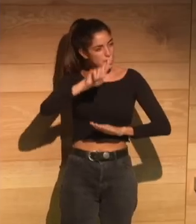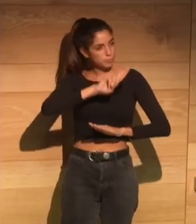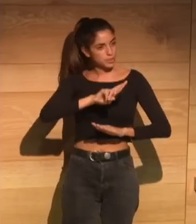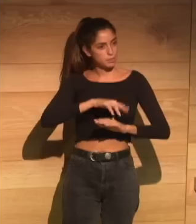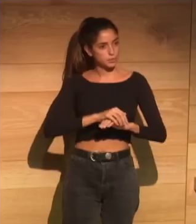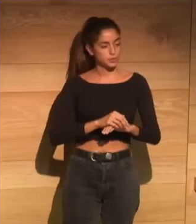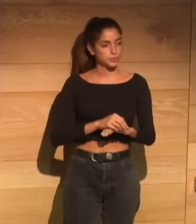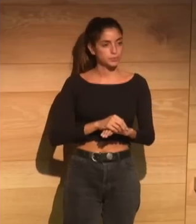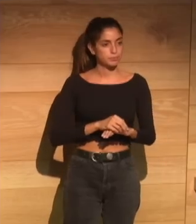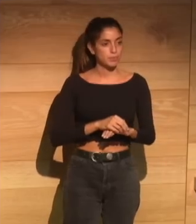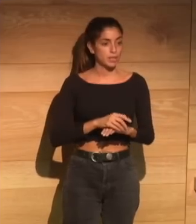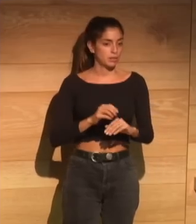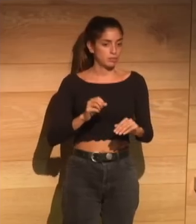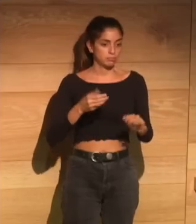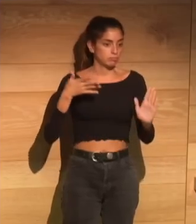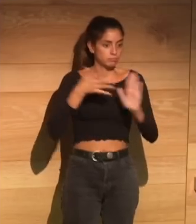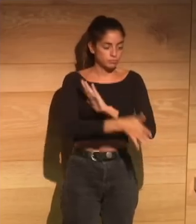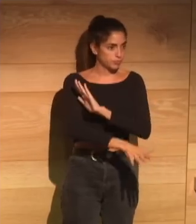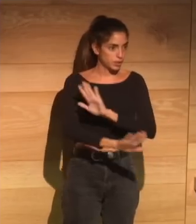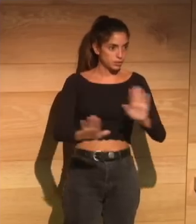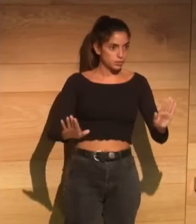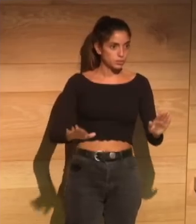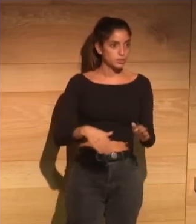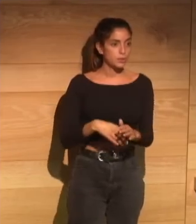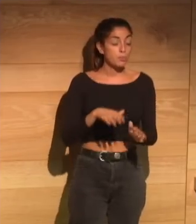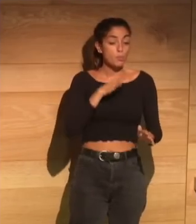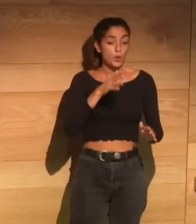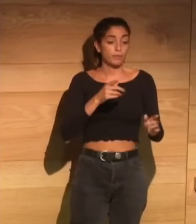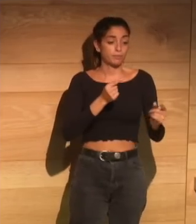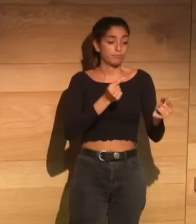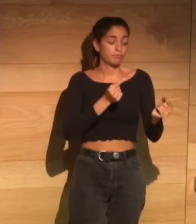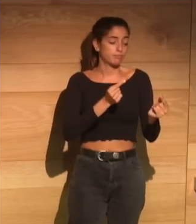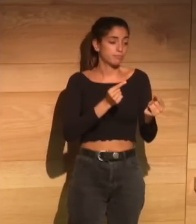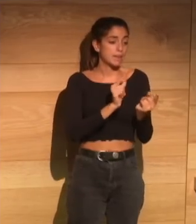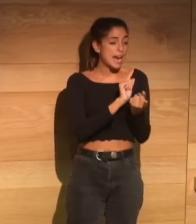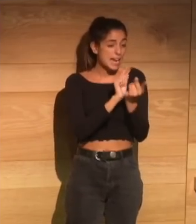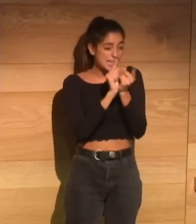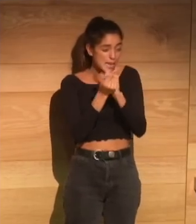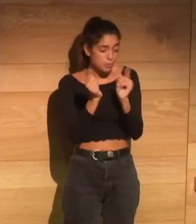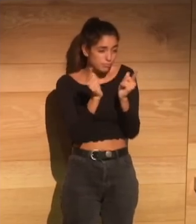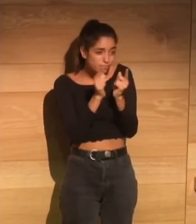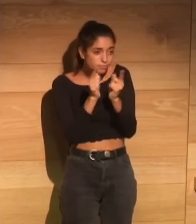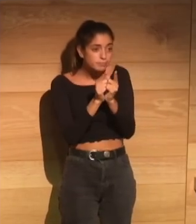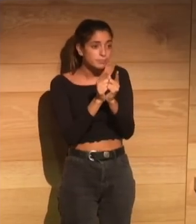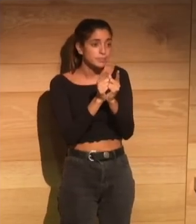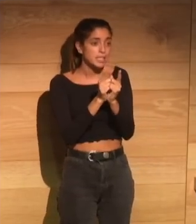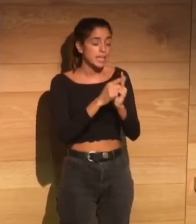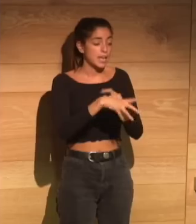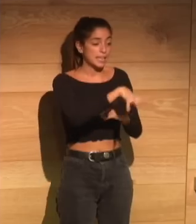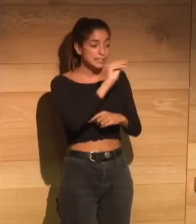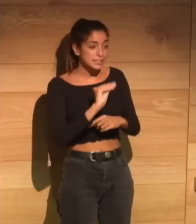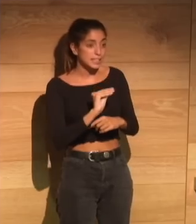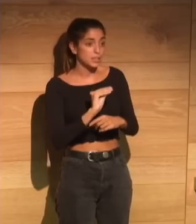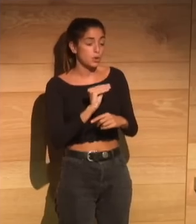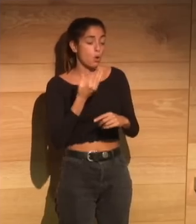Son infinitos, porque tened en cuenta que cualquier variación mínima sobre este preciso, en la forma de percibirlo, la forma de presentarlo, ya tenía